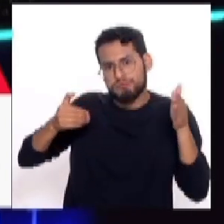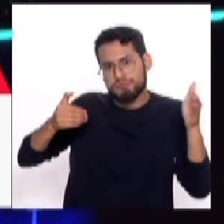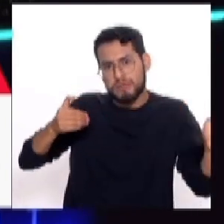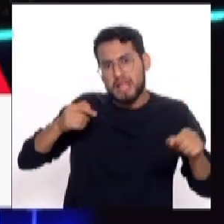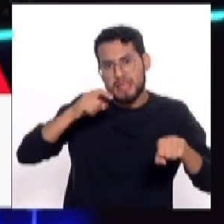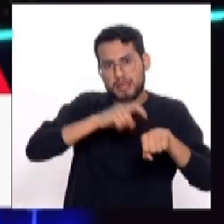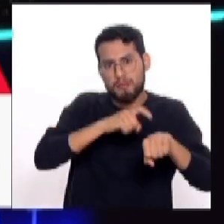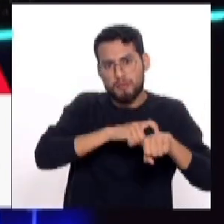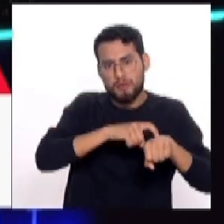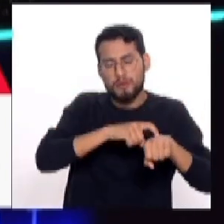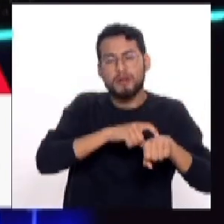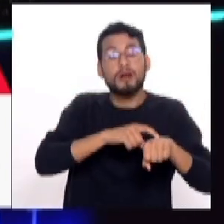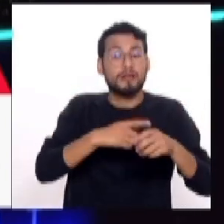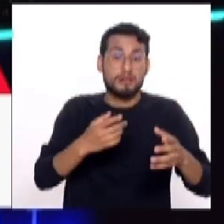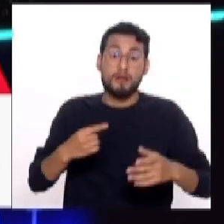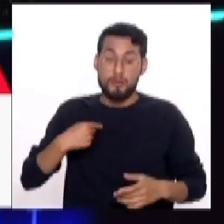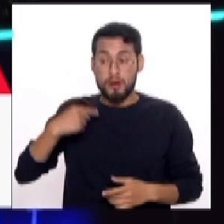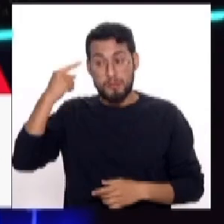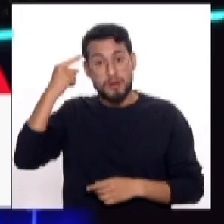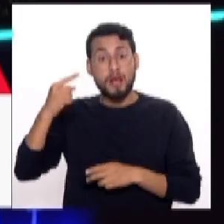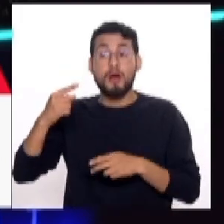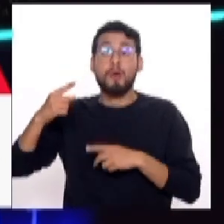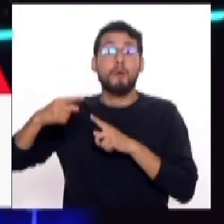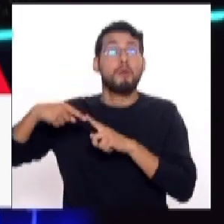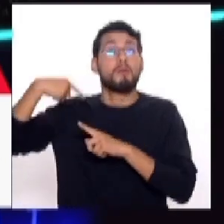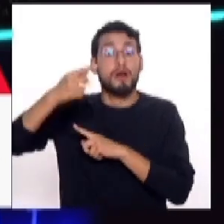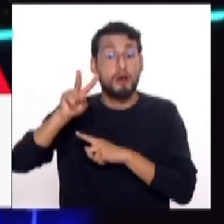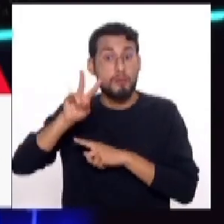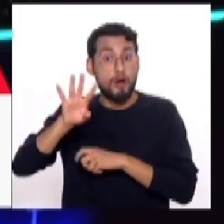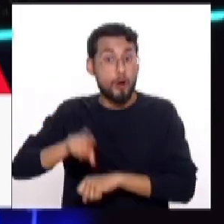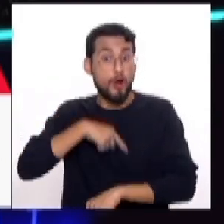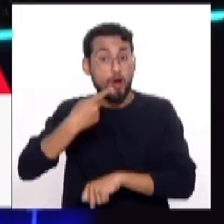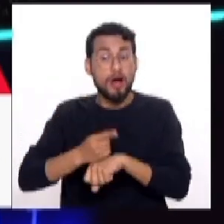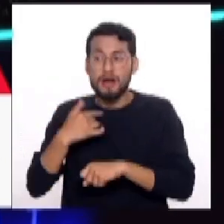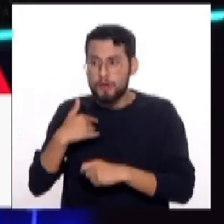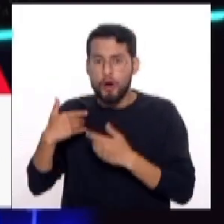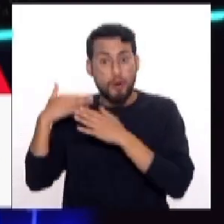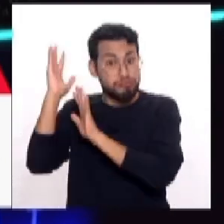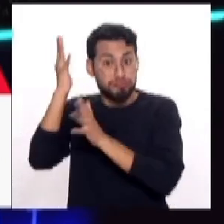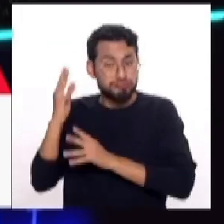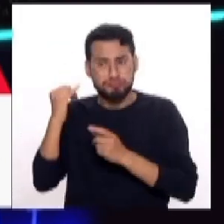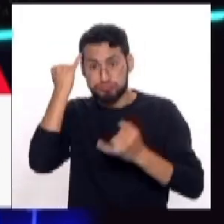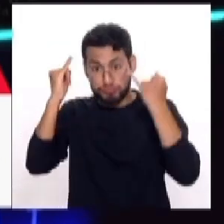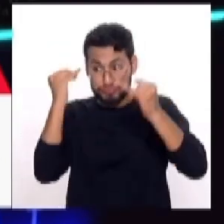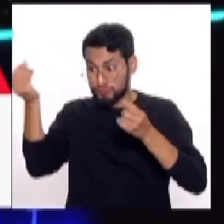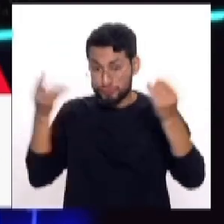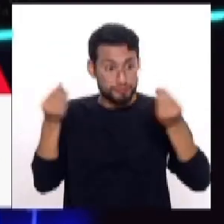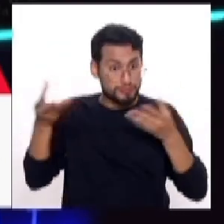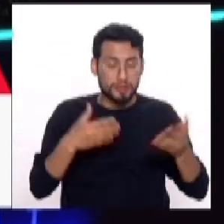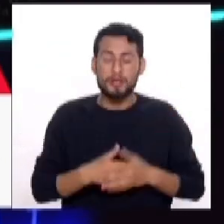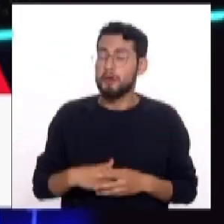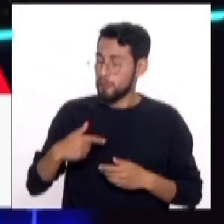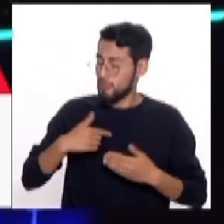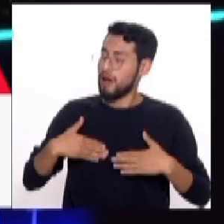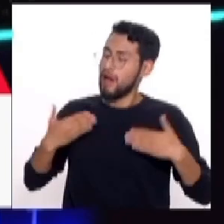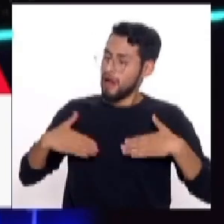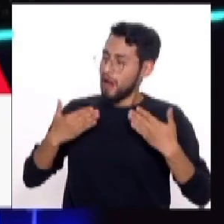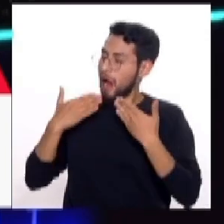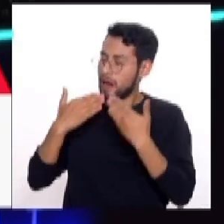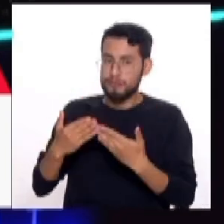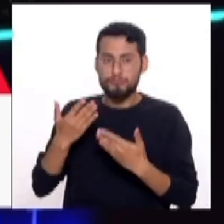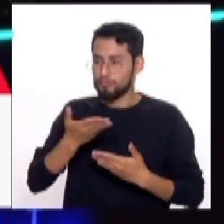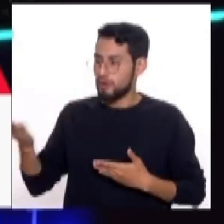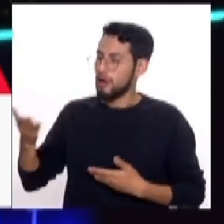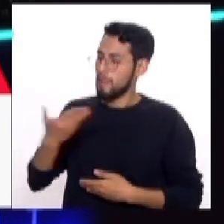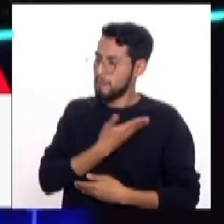plazo y me parece que en las próximas 24 horas vamos a escuchar muchísimas ideas me siento sumamente agradecido a los